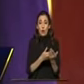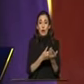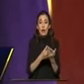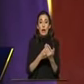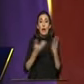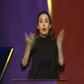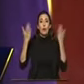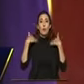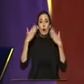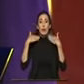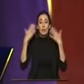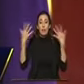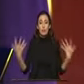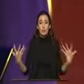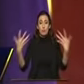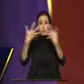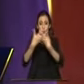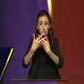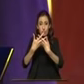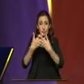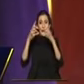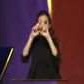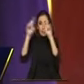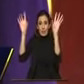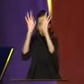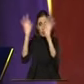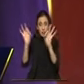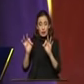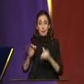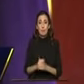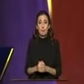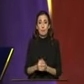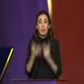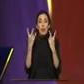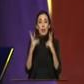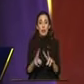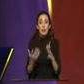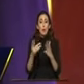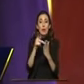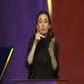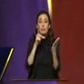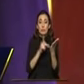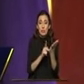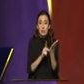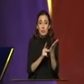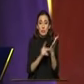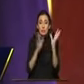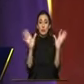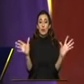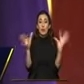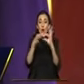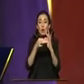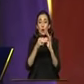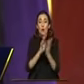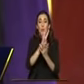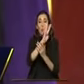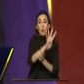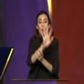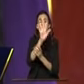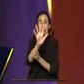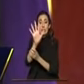ciudad de Guayaquil. En síntesis, incorporamos al Sistema Nacional Interconectado